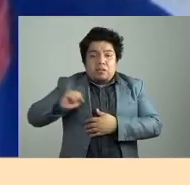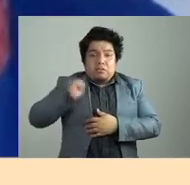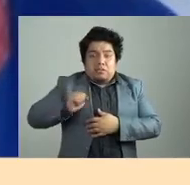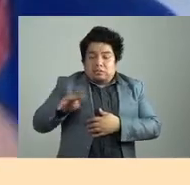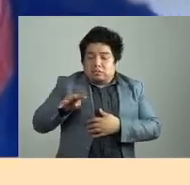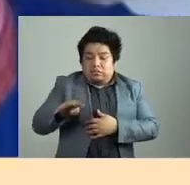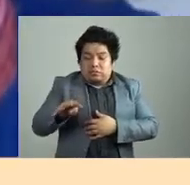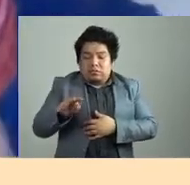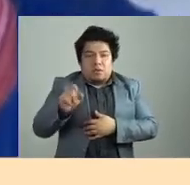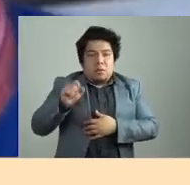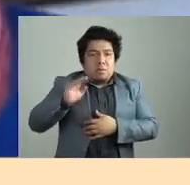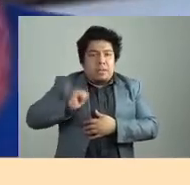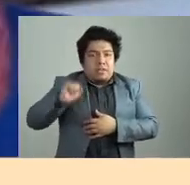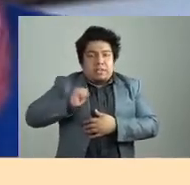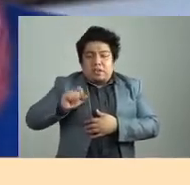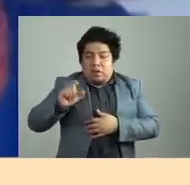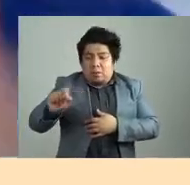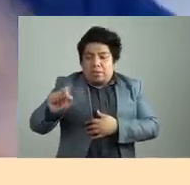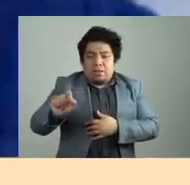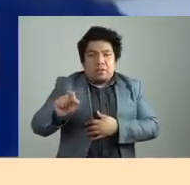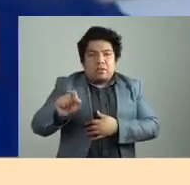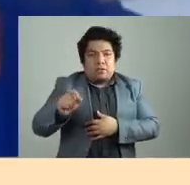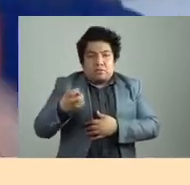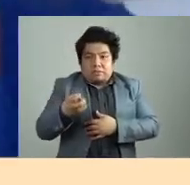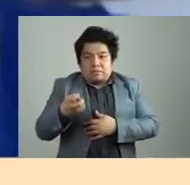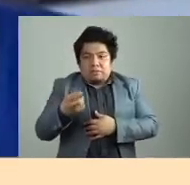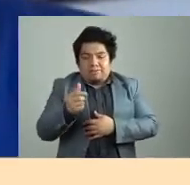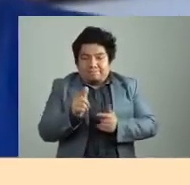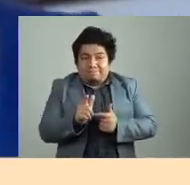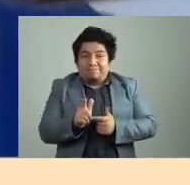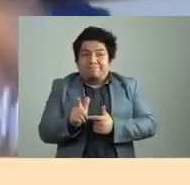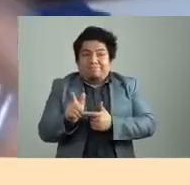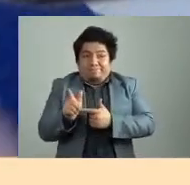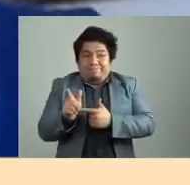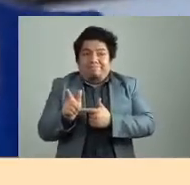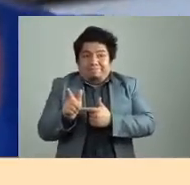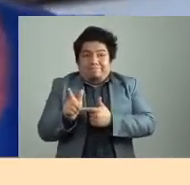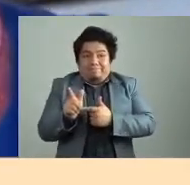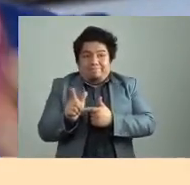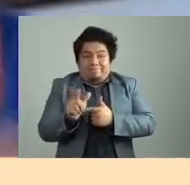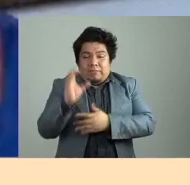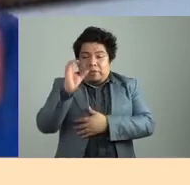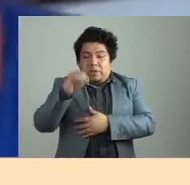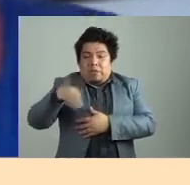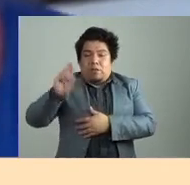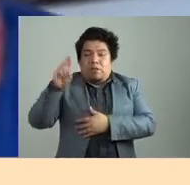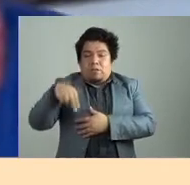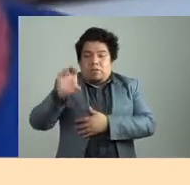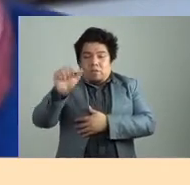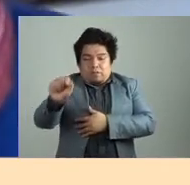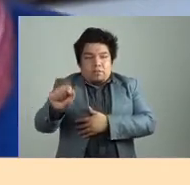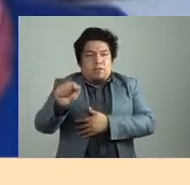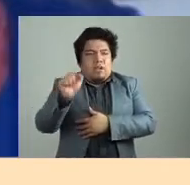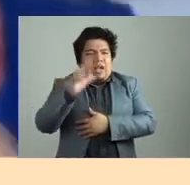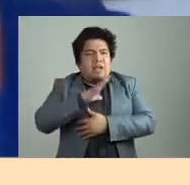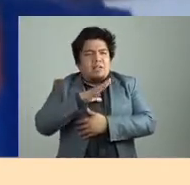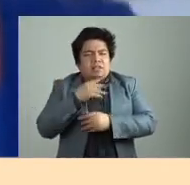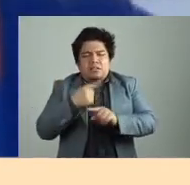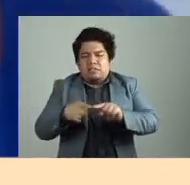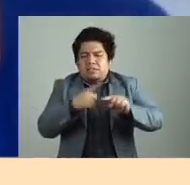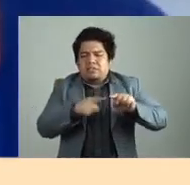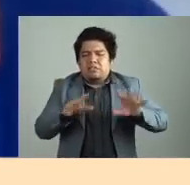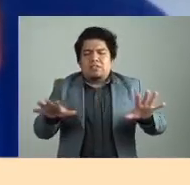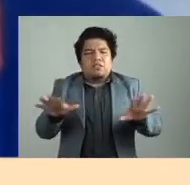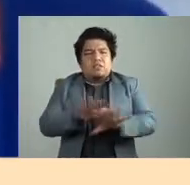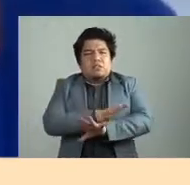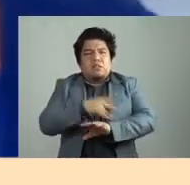siglo 20 los comunes siguen claro que los comunes han pasado muchos cambia mentos para todavía